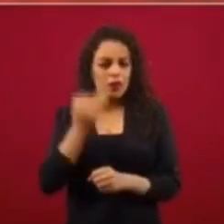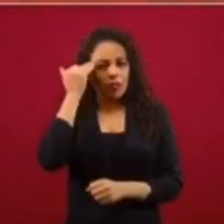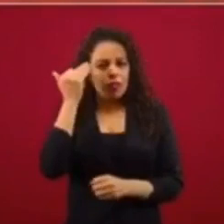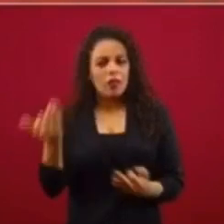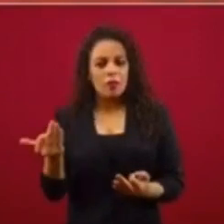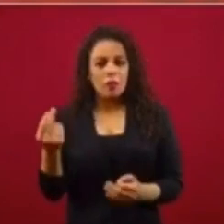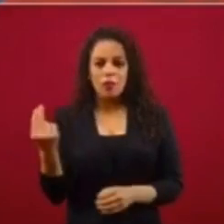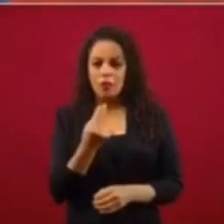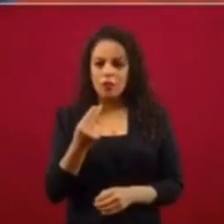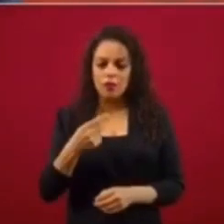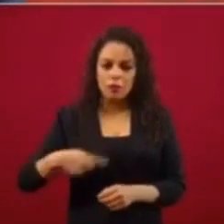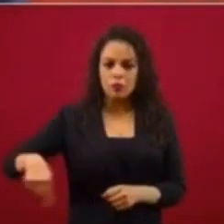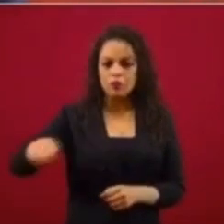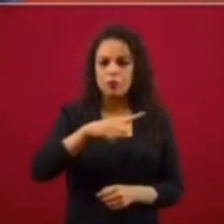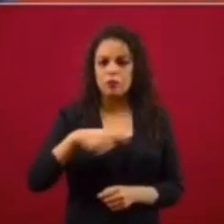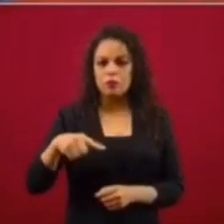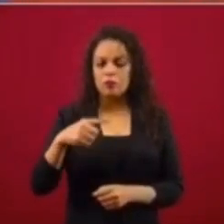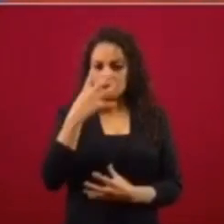sinceridad,